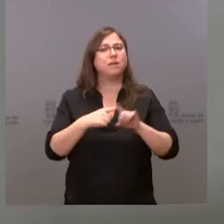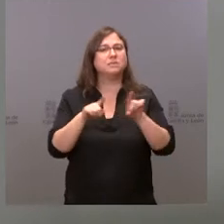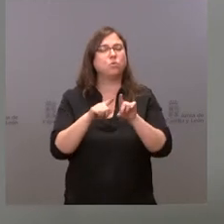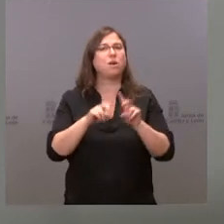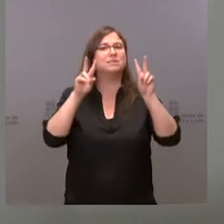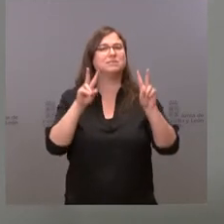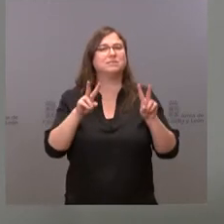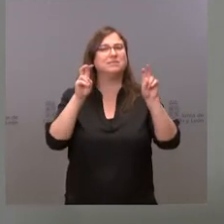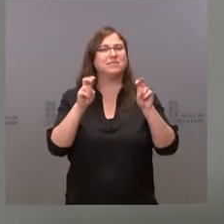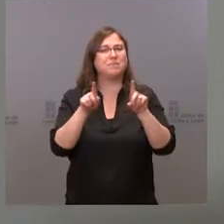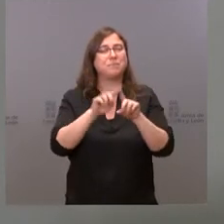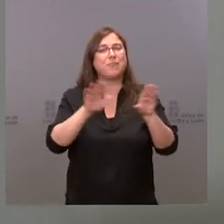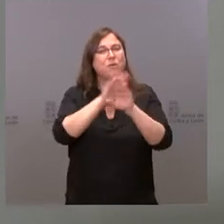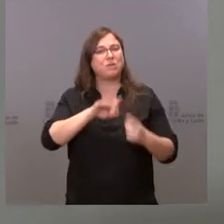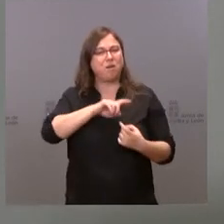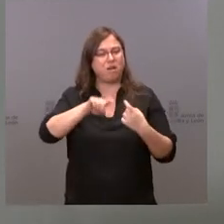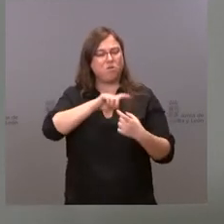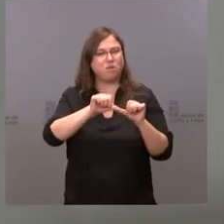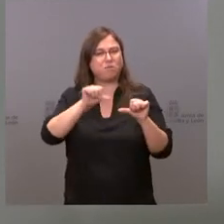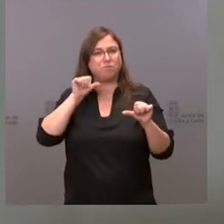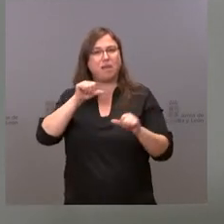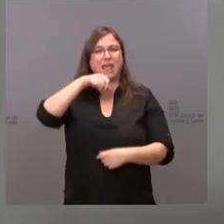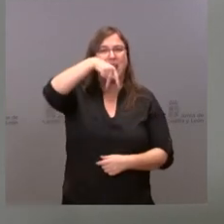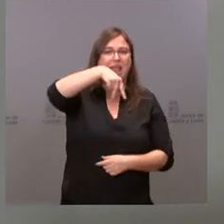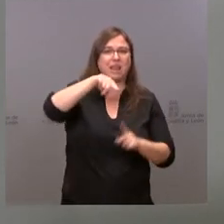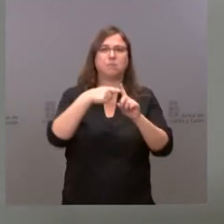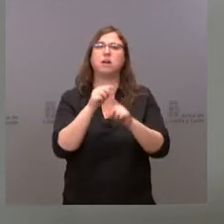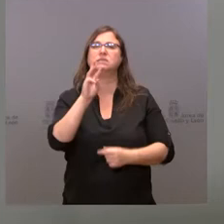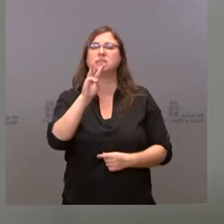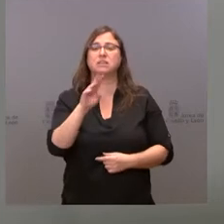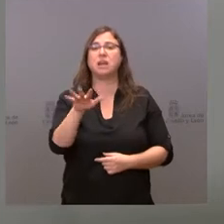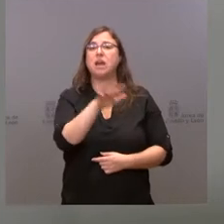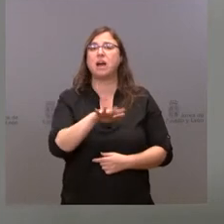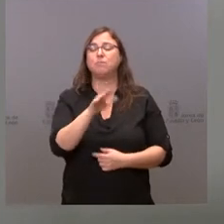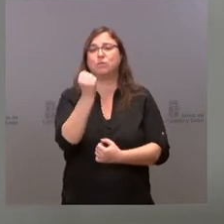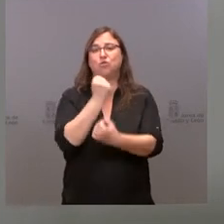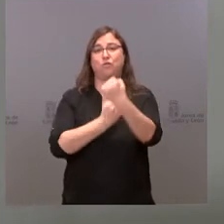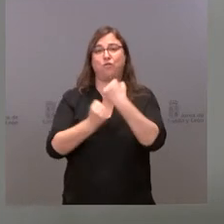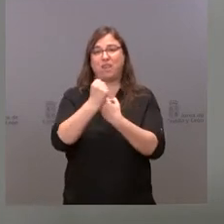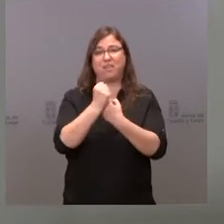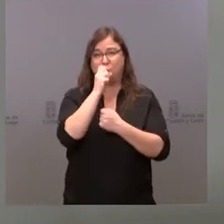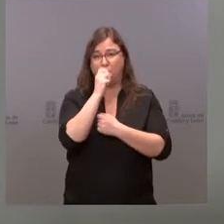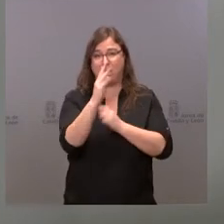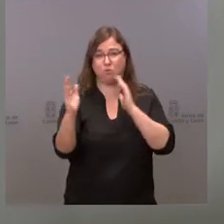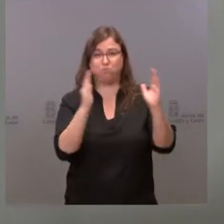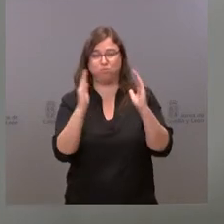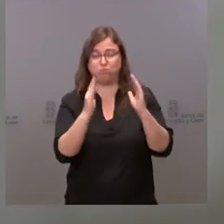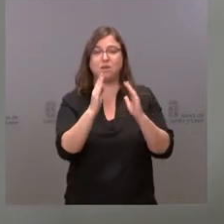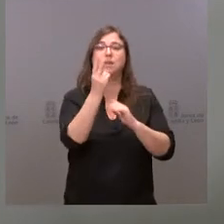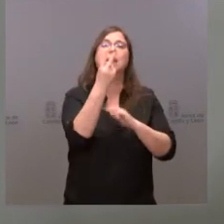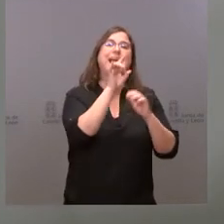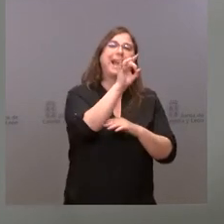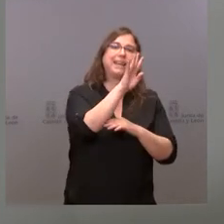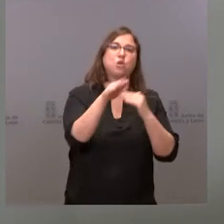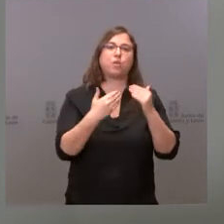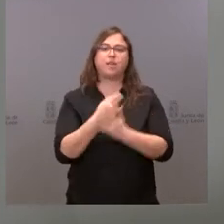las últimas anualidades en la regla n +3 del marco financiero plurianual del periodo 14 en 20